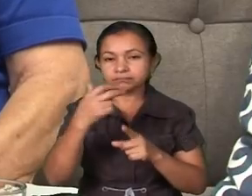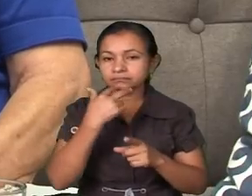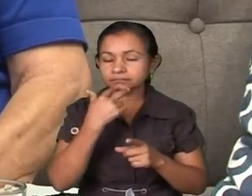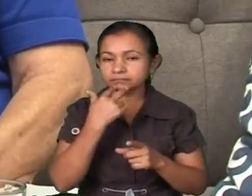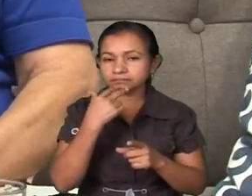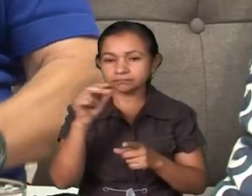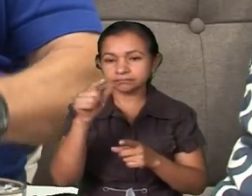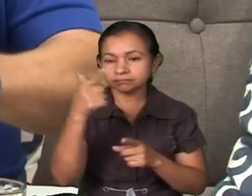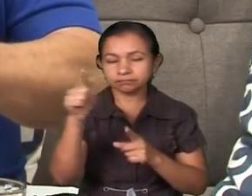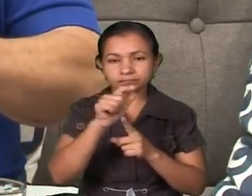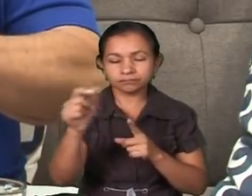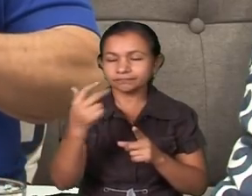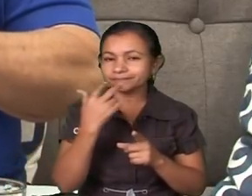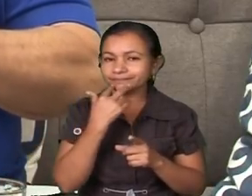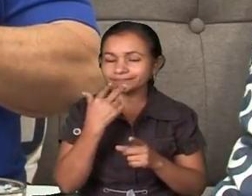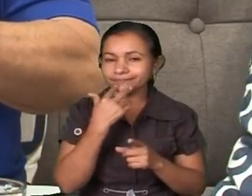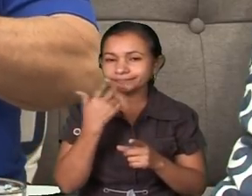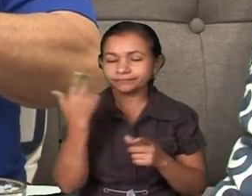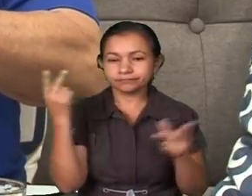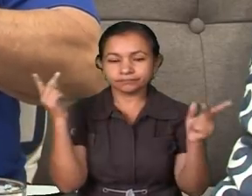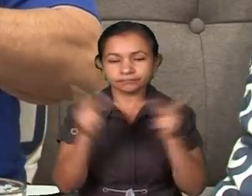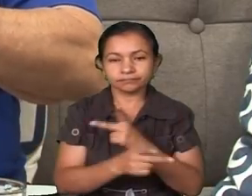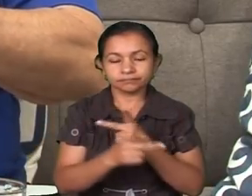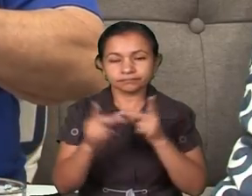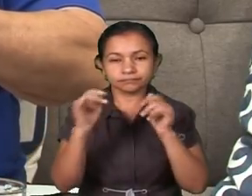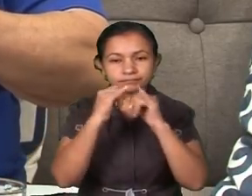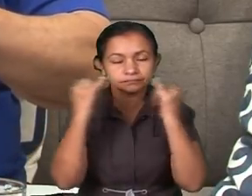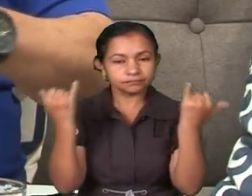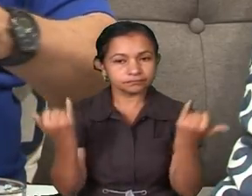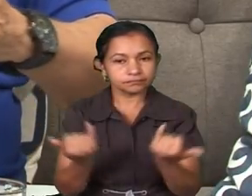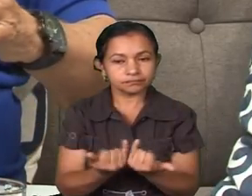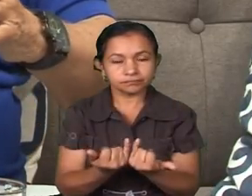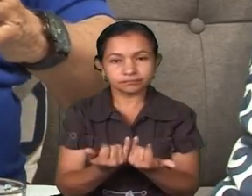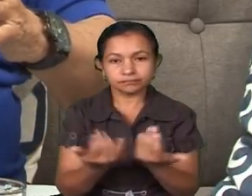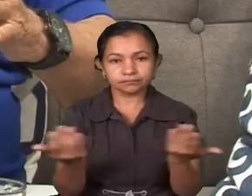5, 6, 7 meses. El cinismo de la prensa internacional,